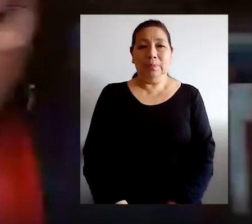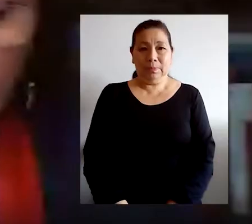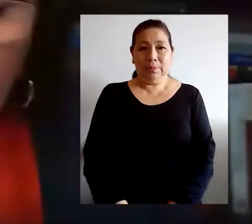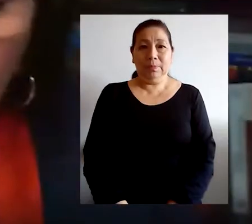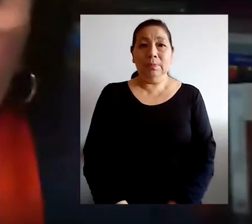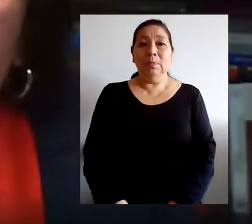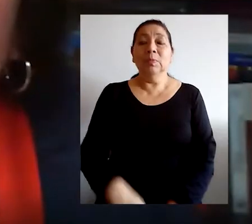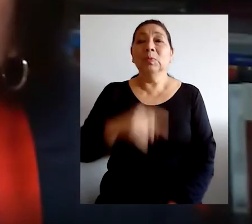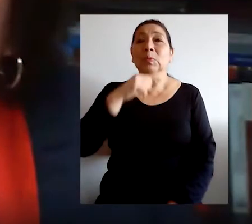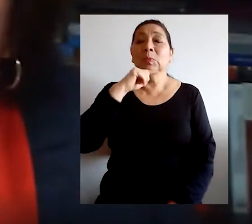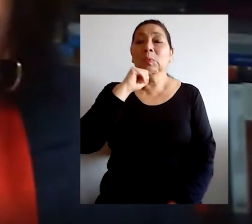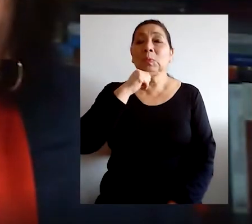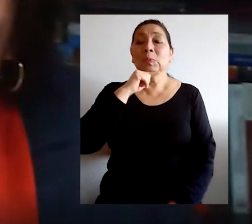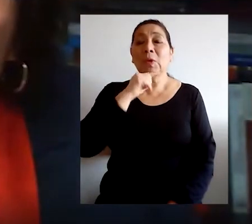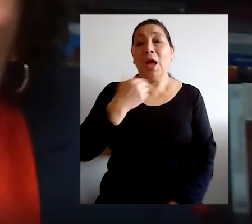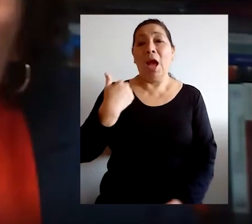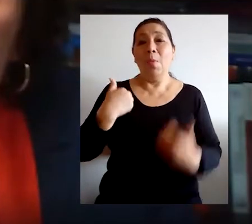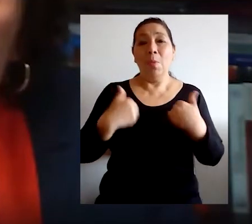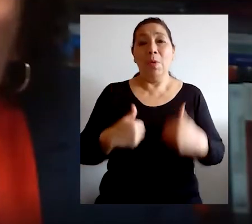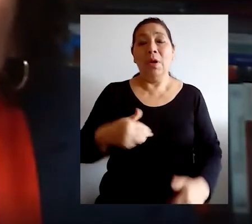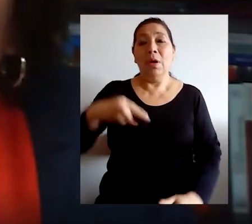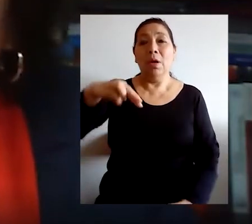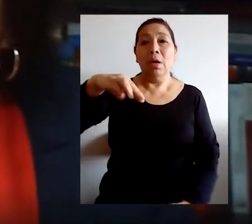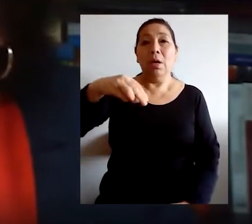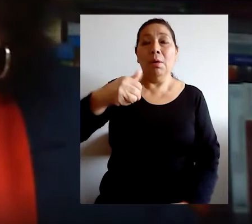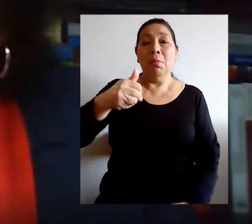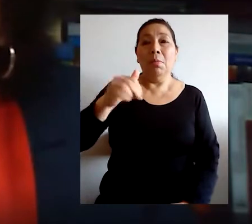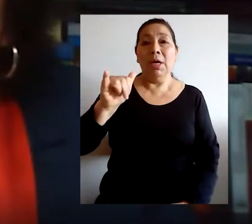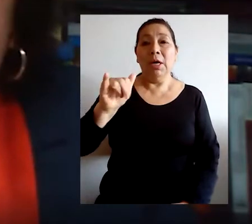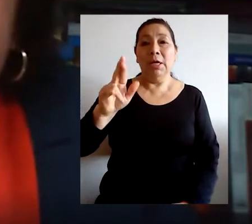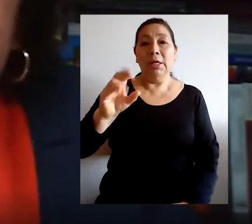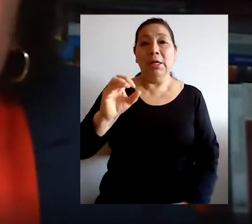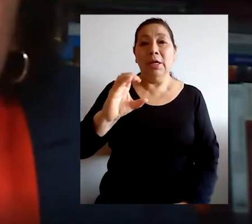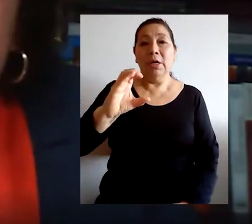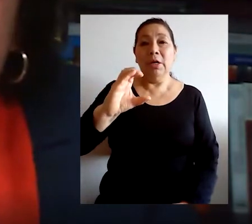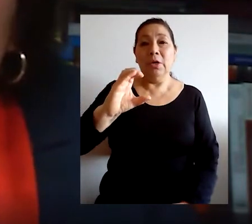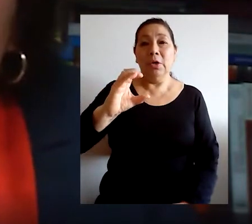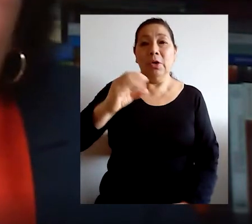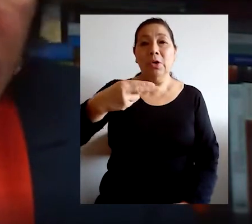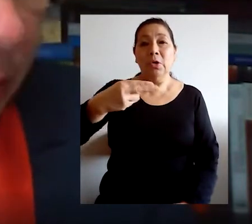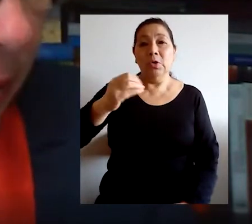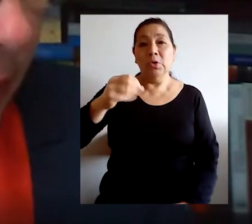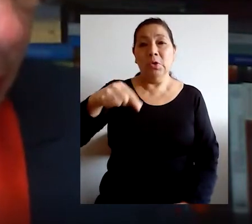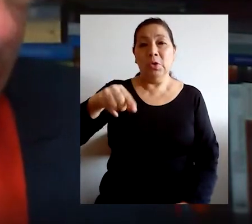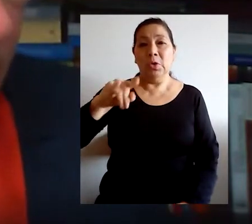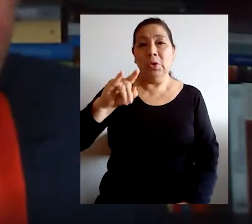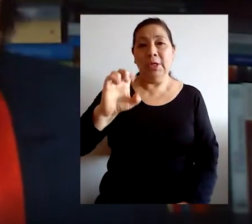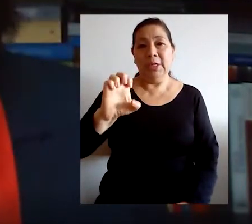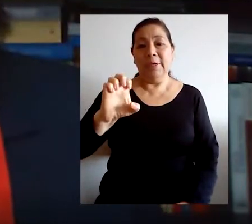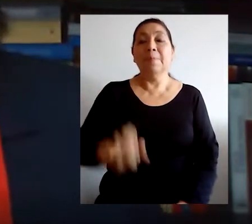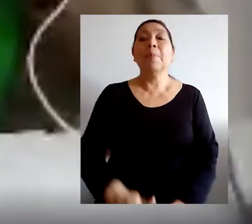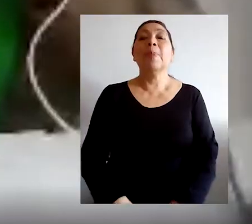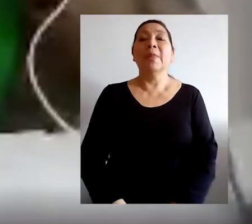La abogada por la parte demandada, abogada Mayra Choque, voy a hacer uso de la palabra.